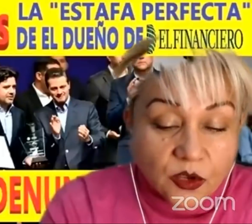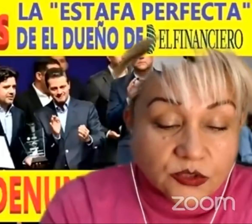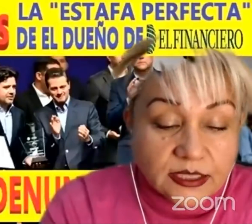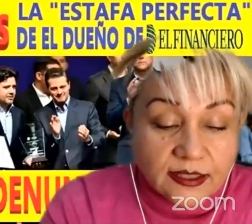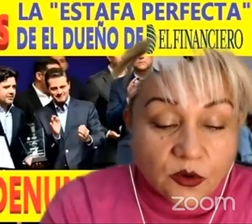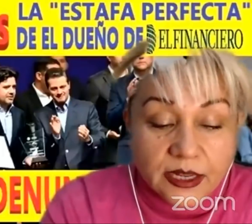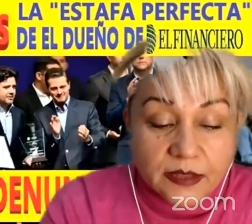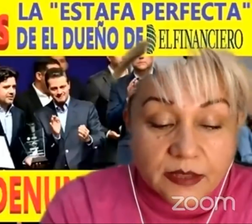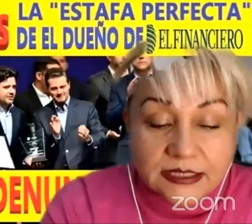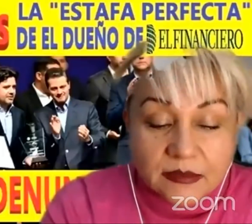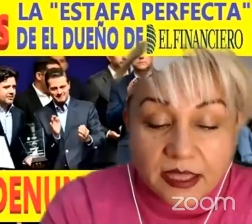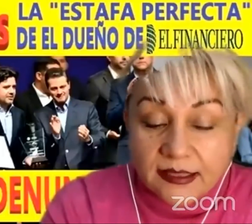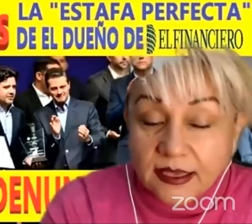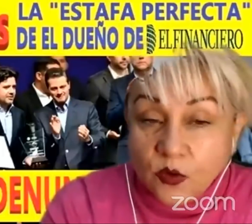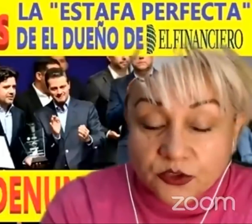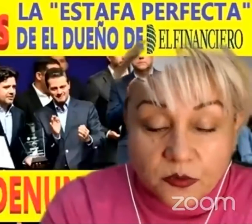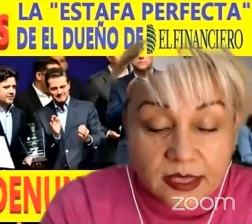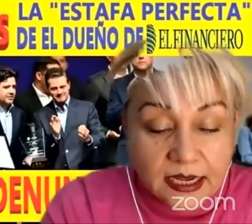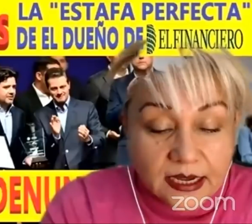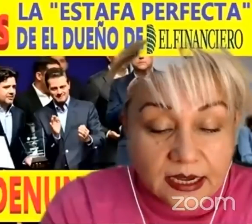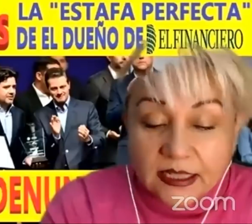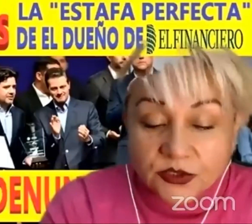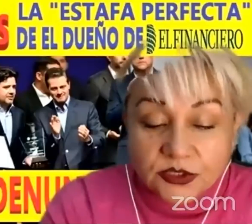Luna consideró una inversión estimada de